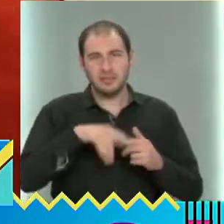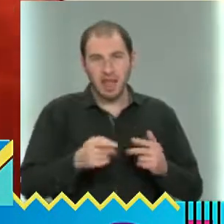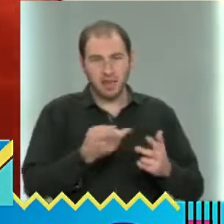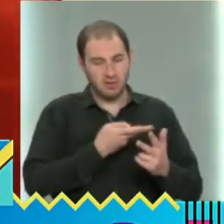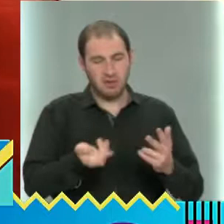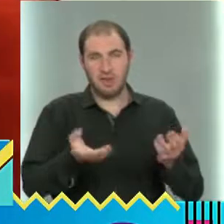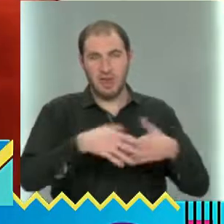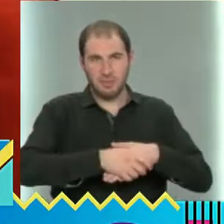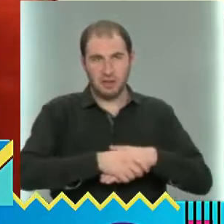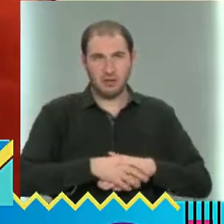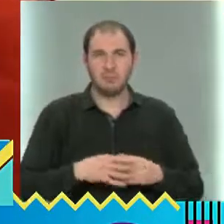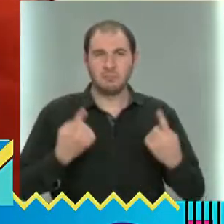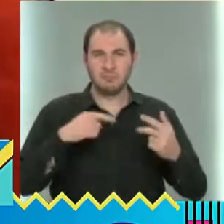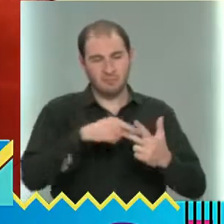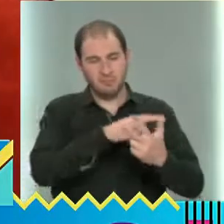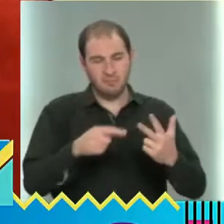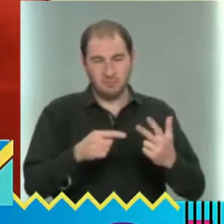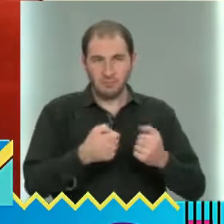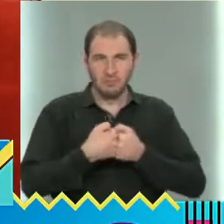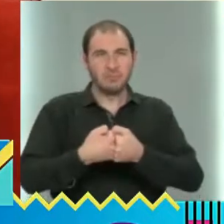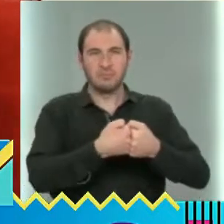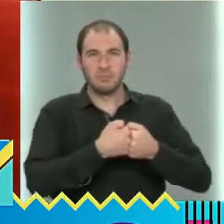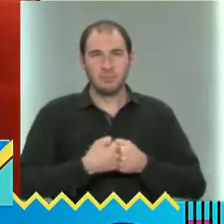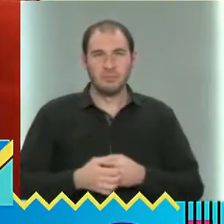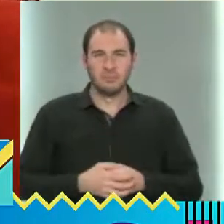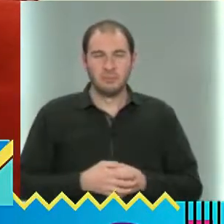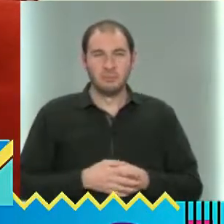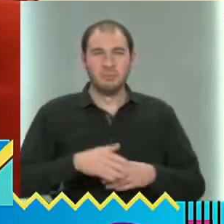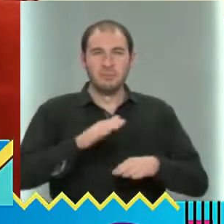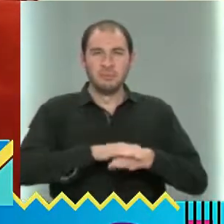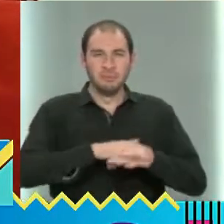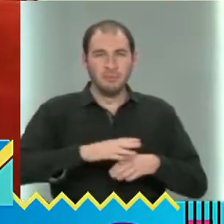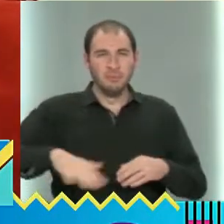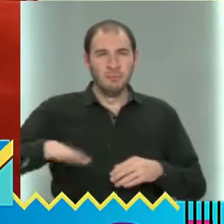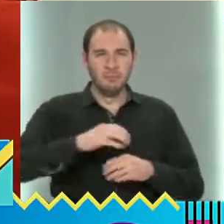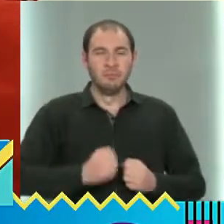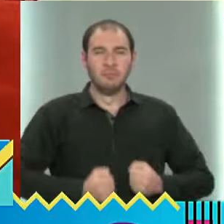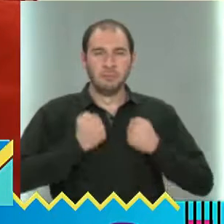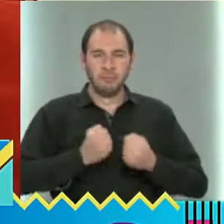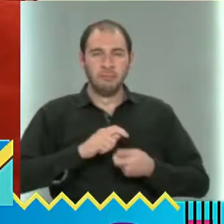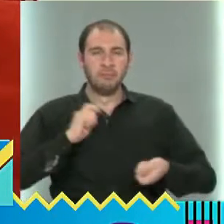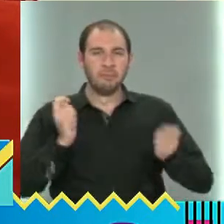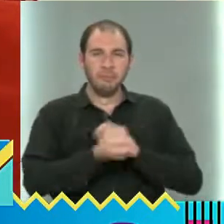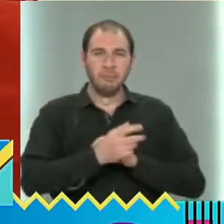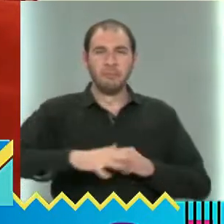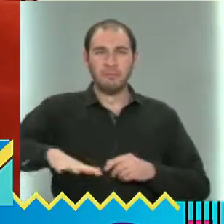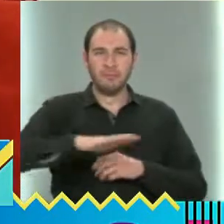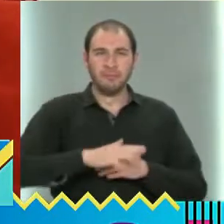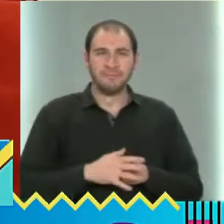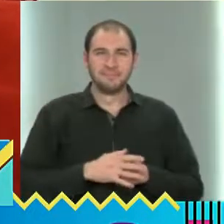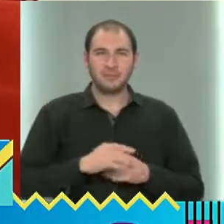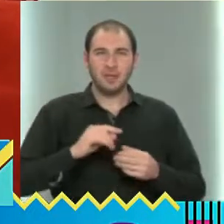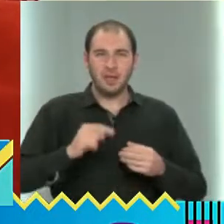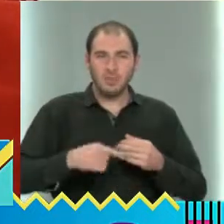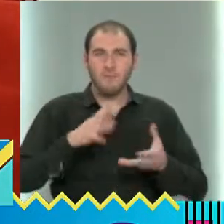amigos, pero los tres tenían en común ese compromiso social fuerte con la transformación de la sociedad a modelos